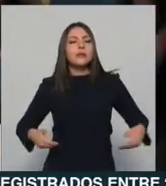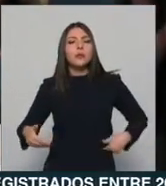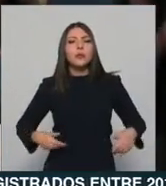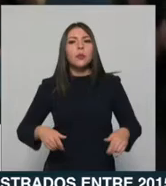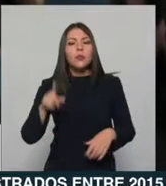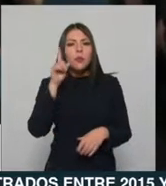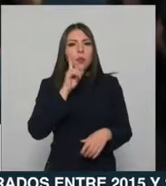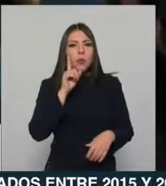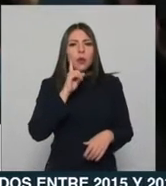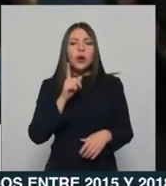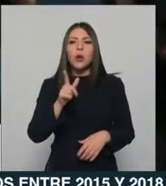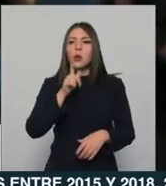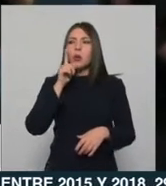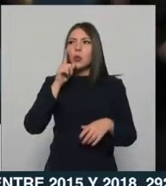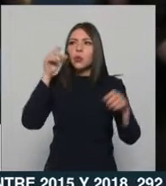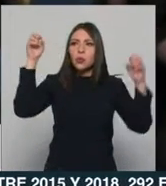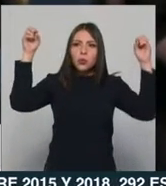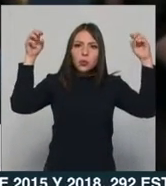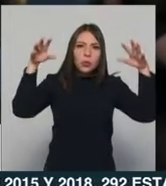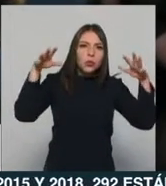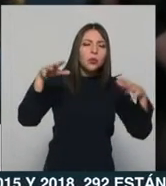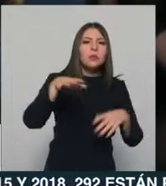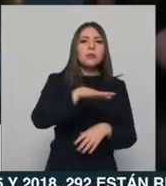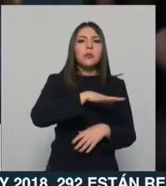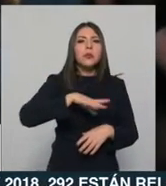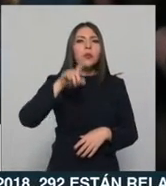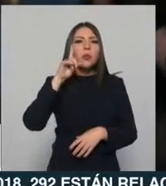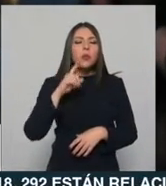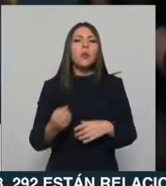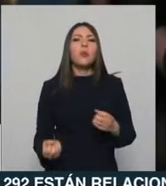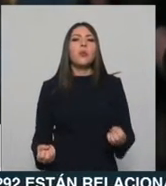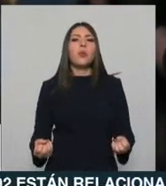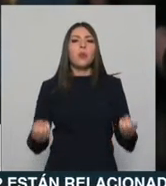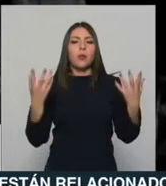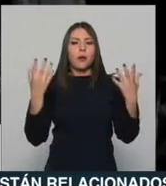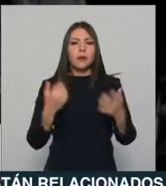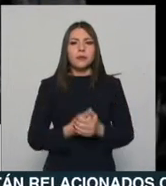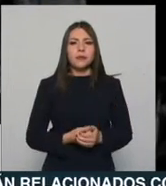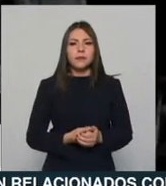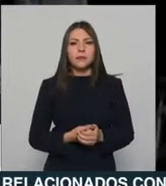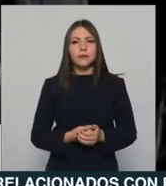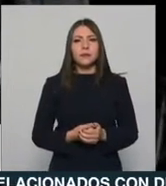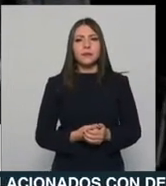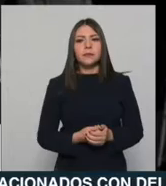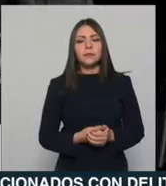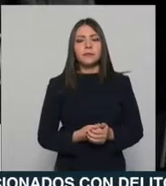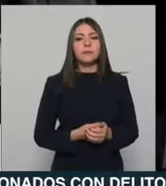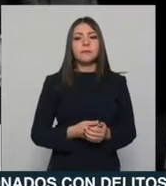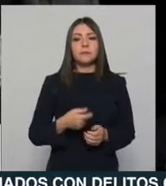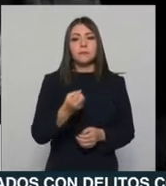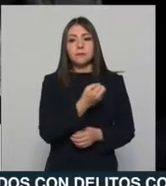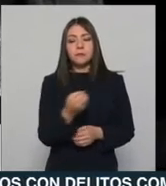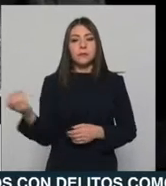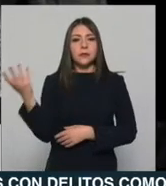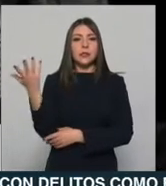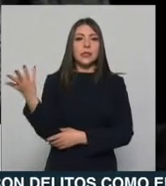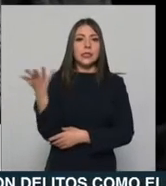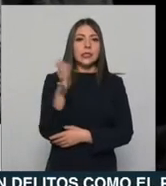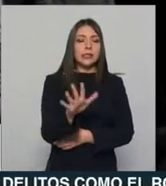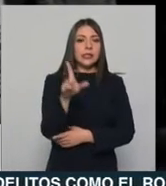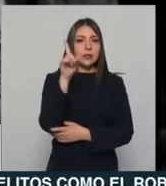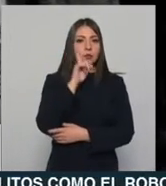tiene? Pues somos un equipo grande, somos 10 mujeres en escena, además la